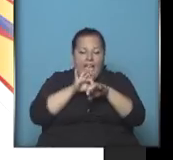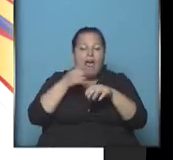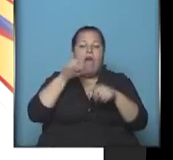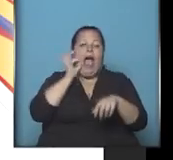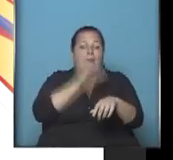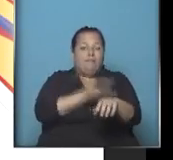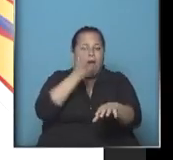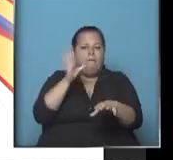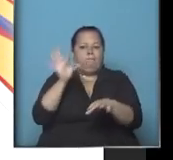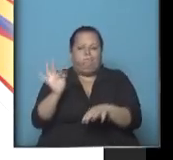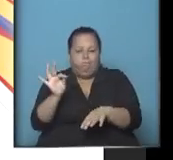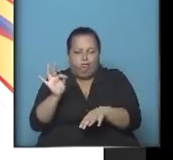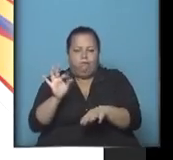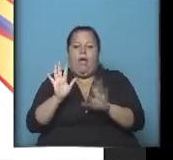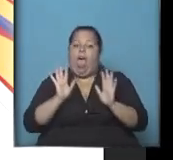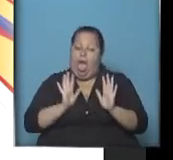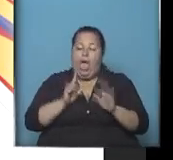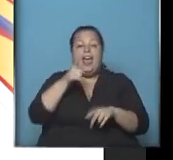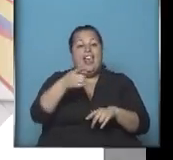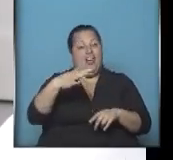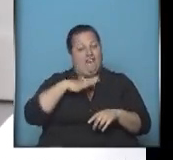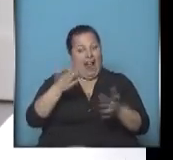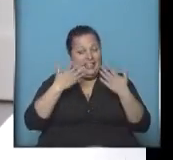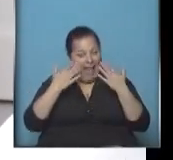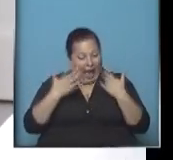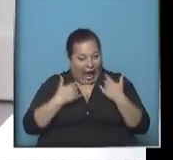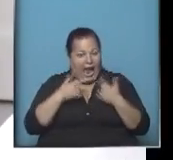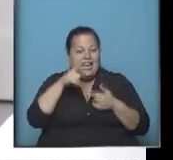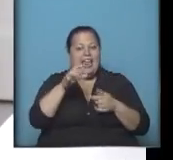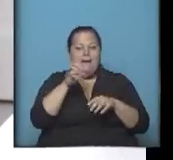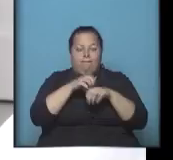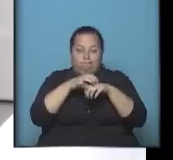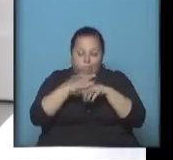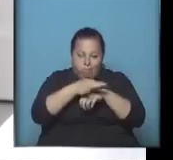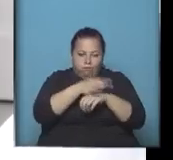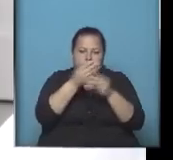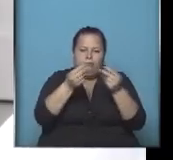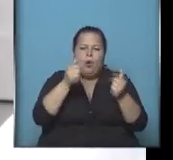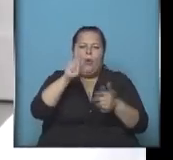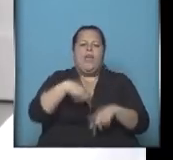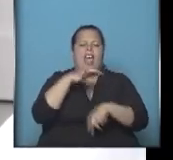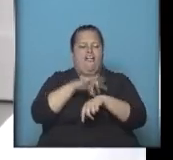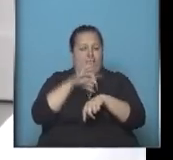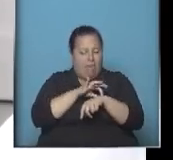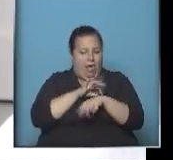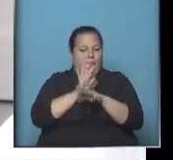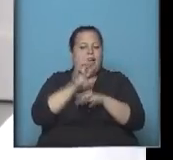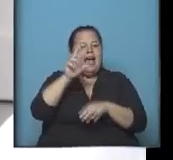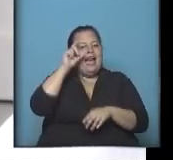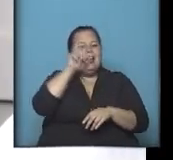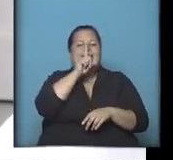azúcar se cierran a esta falta de oxígeno y este edema da una evolución de una enfermedad que se llama